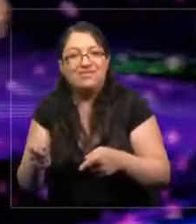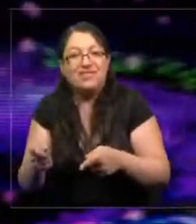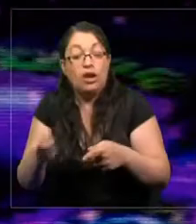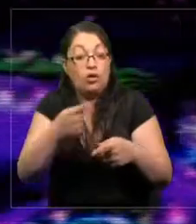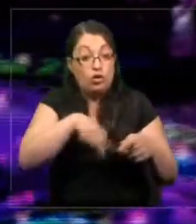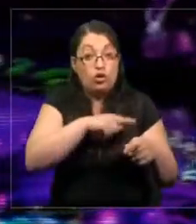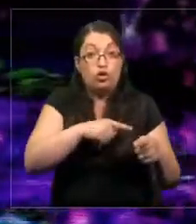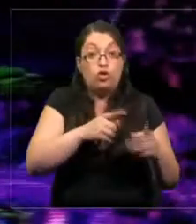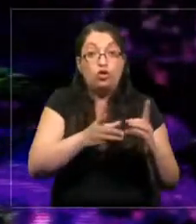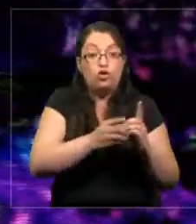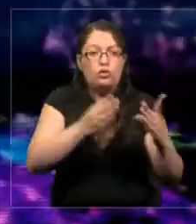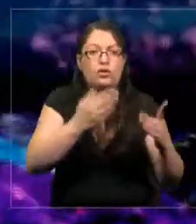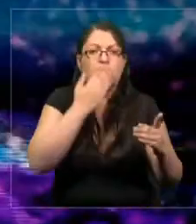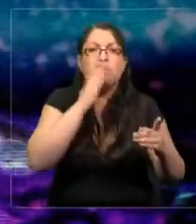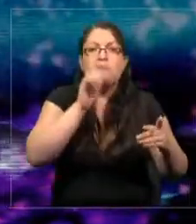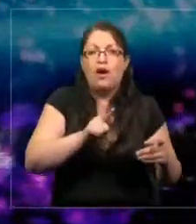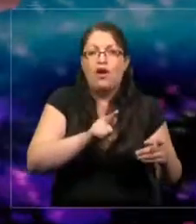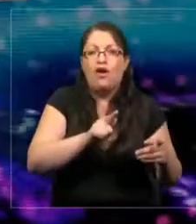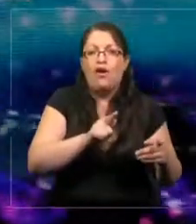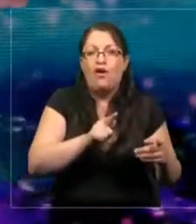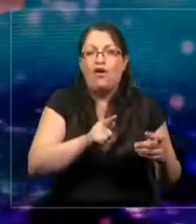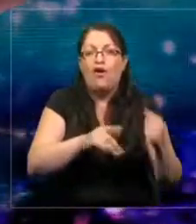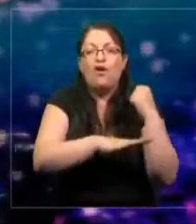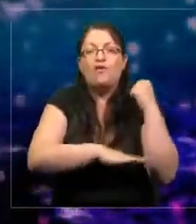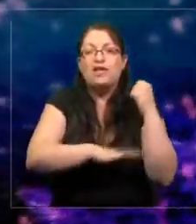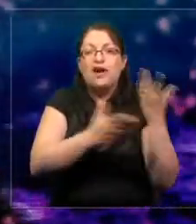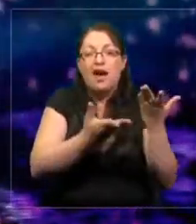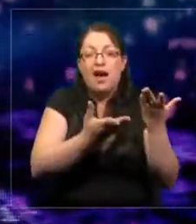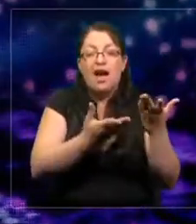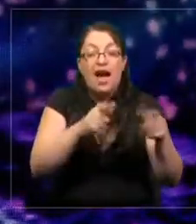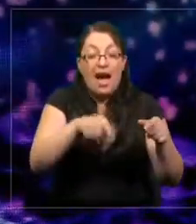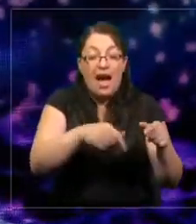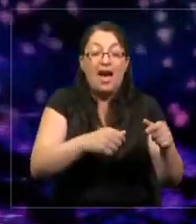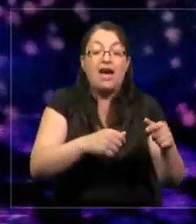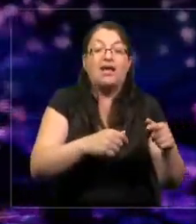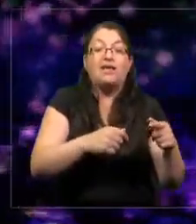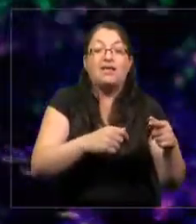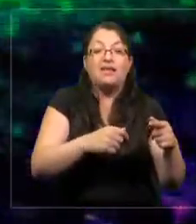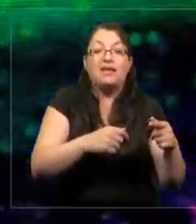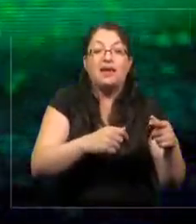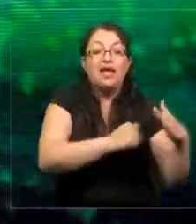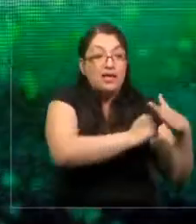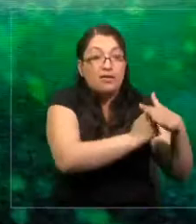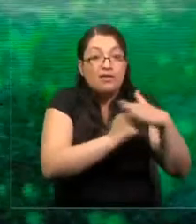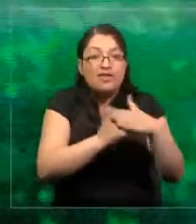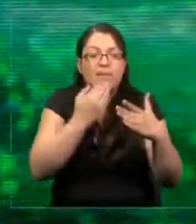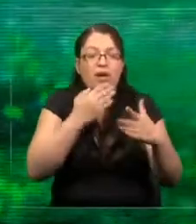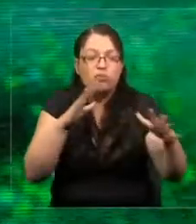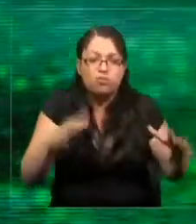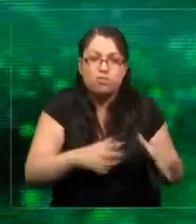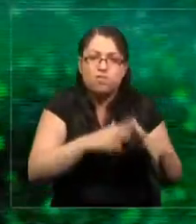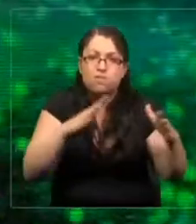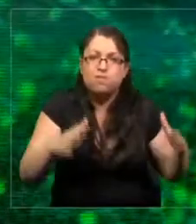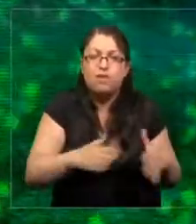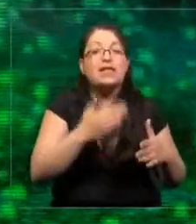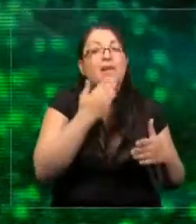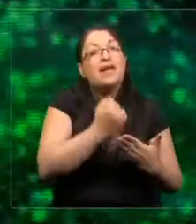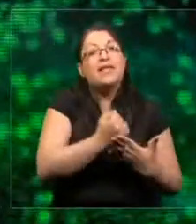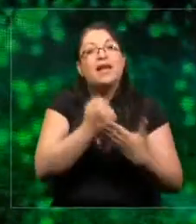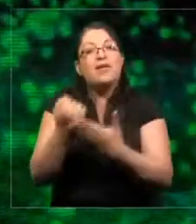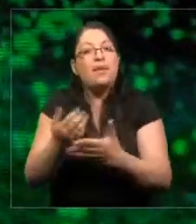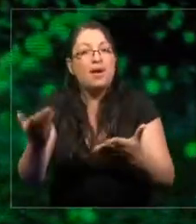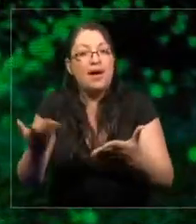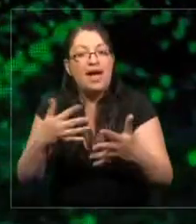construimos una mejor democracia basado en estos principios y empujando procesos de esta naturaleza también ayudamos a la